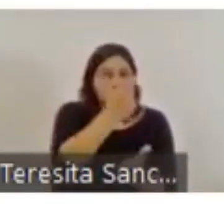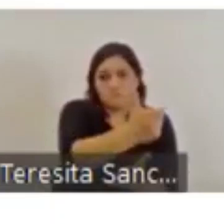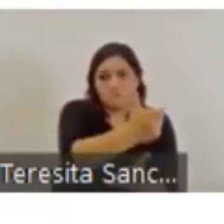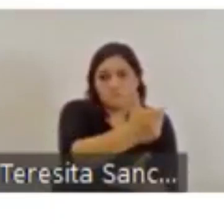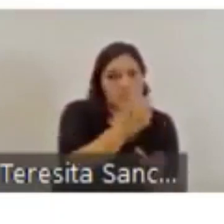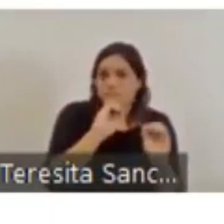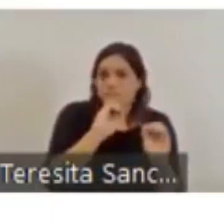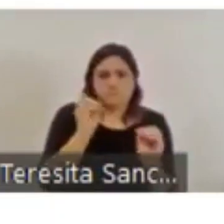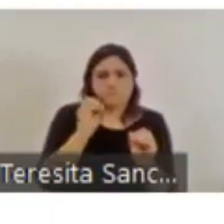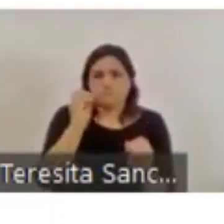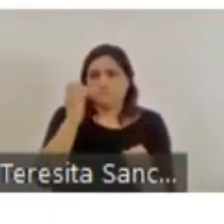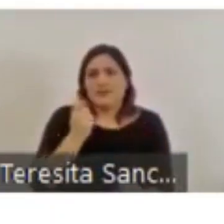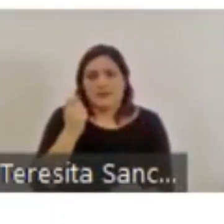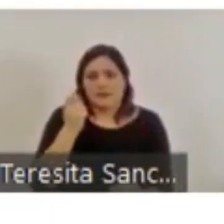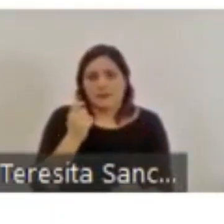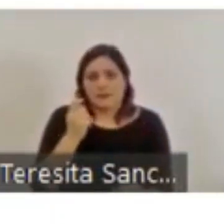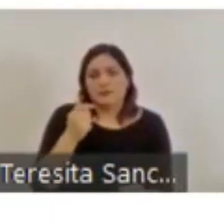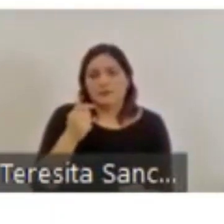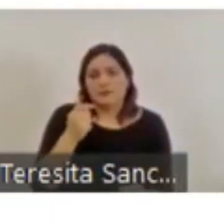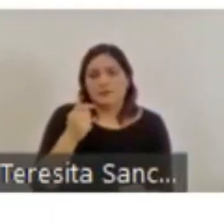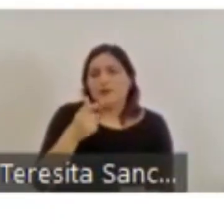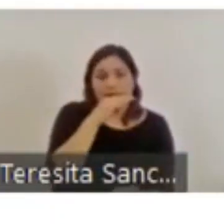las escuelas hacen,